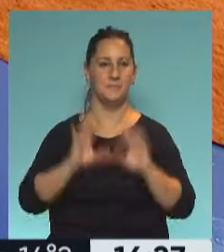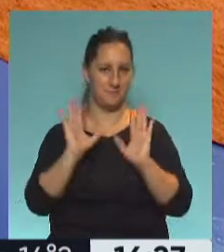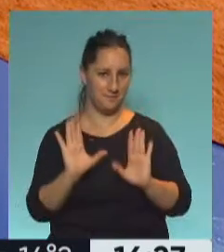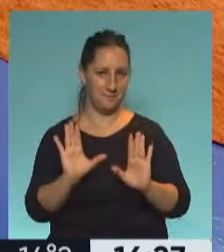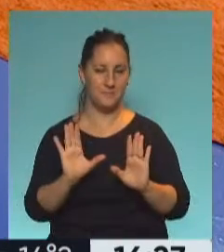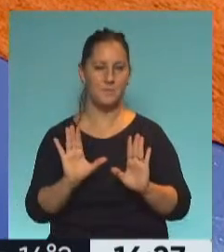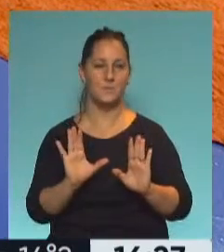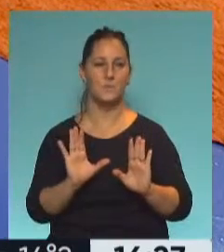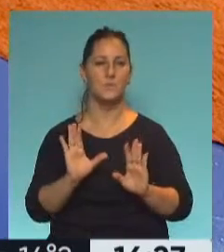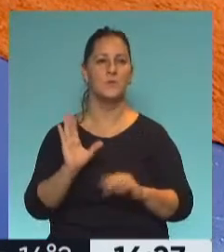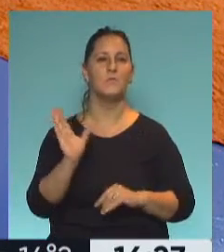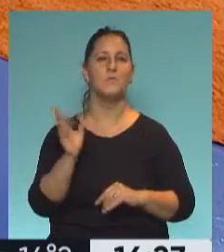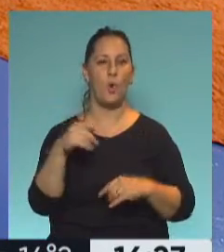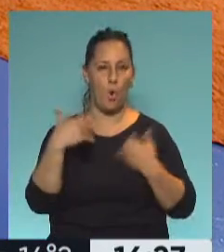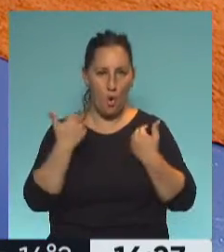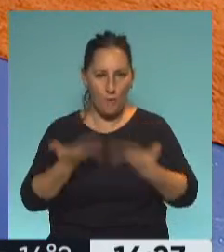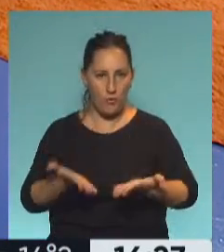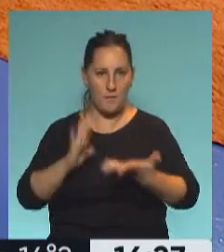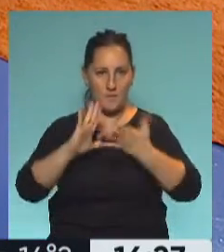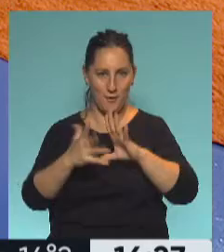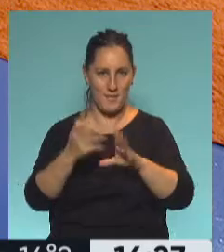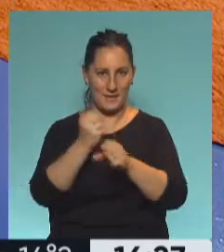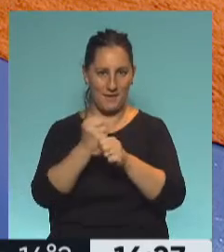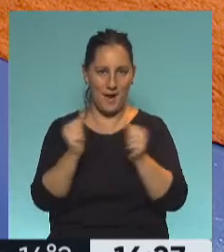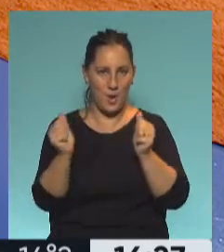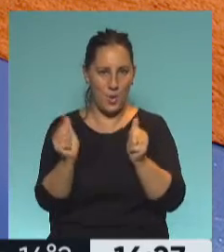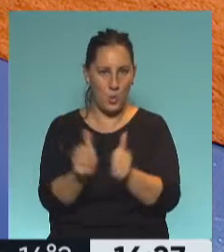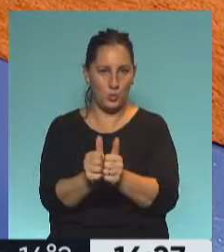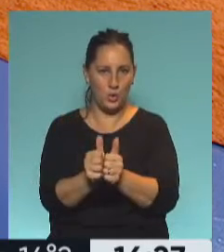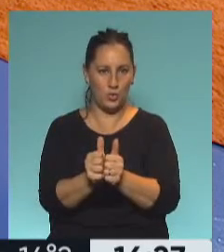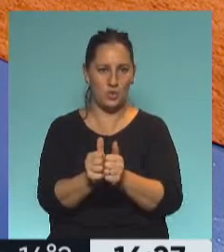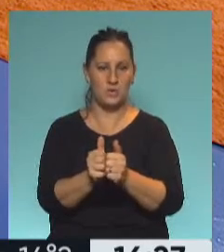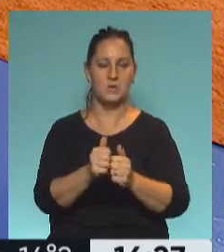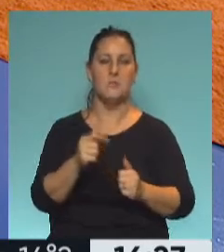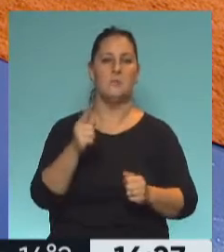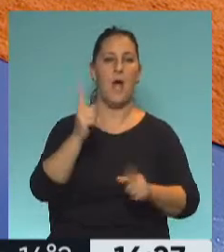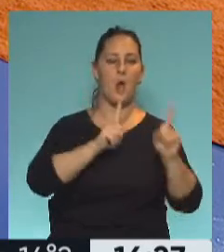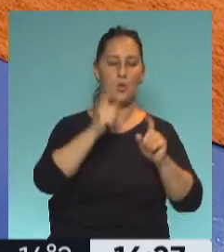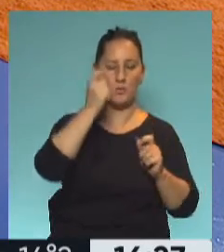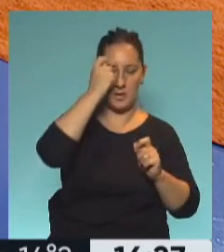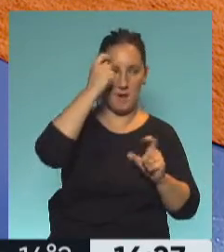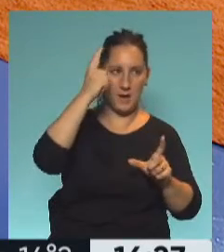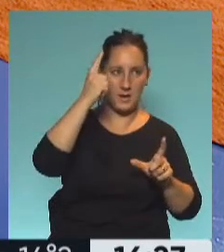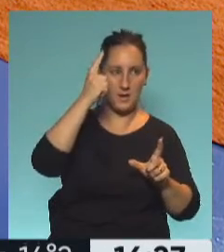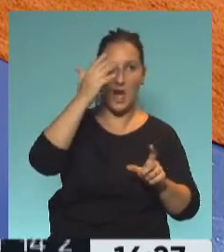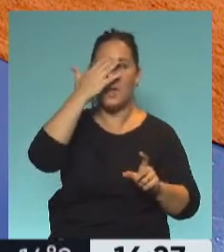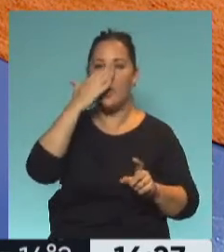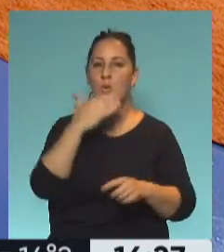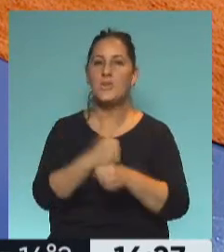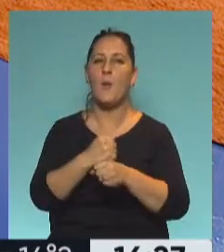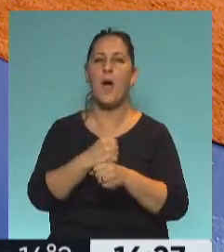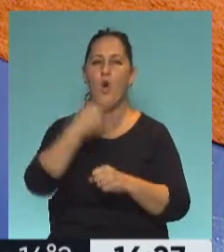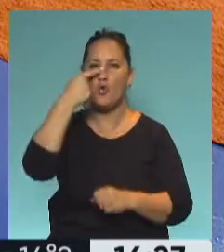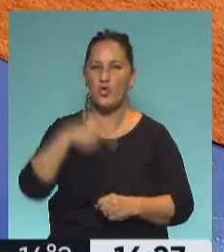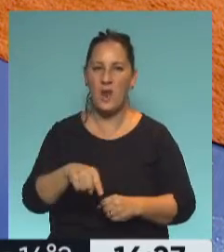en definitiva, digo, están conformes, porque digo, como en cualquier trabajo, sí. Se me ocurre que uno imagina una cosa y después siempre está el trabajo final.